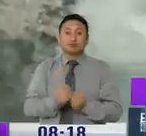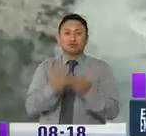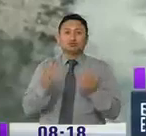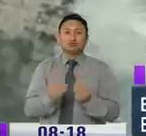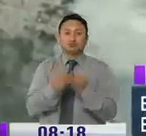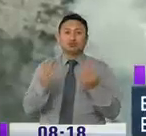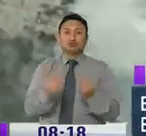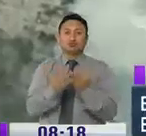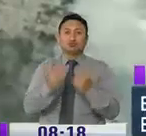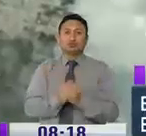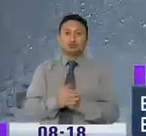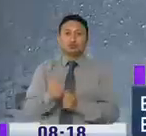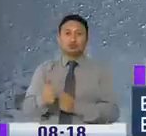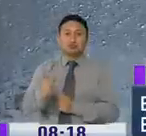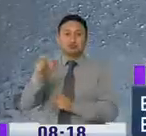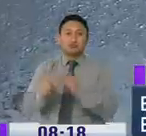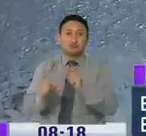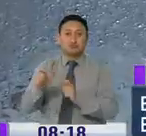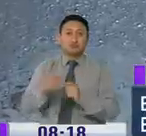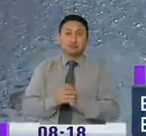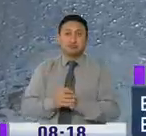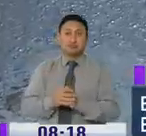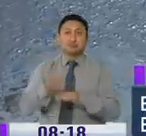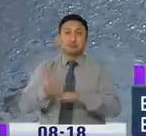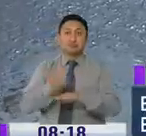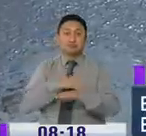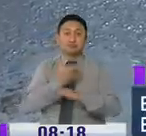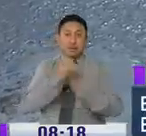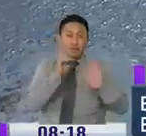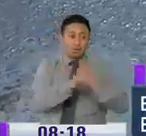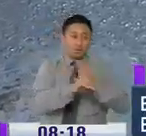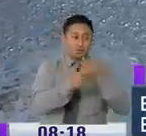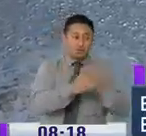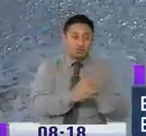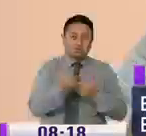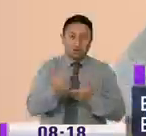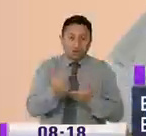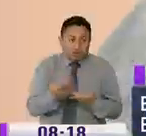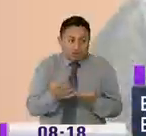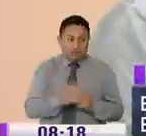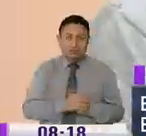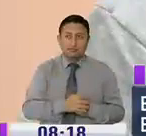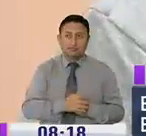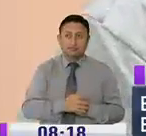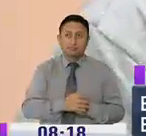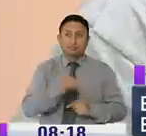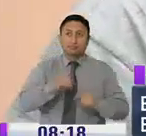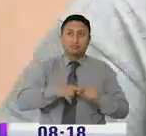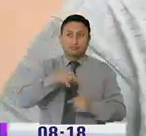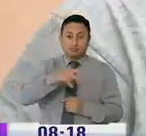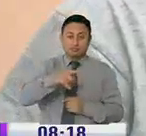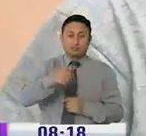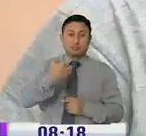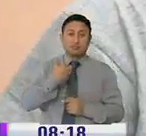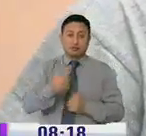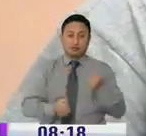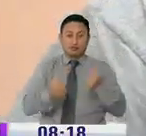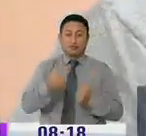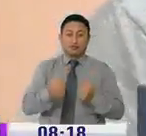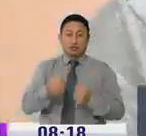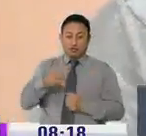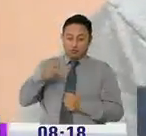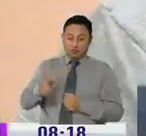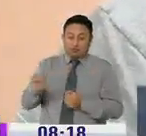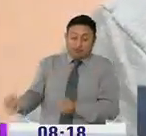agua. Según comentaron algunos vecinos, pese a sus reportes, la solución no llegaba. Ya no se puede caminar porque los carros que pasan